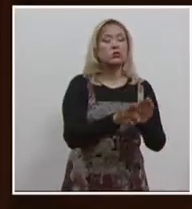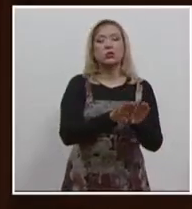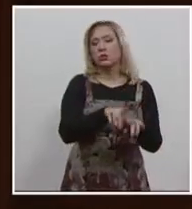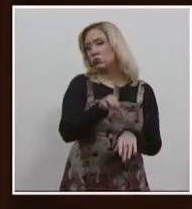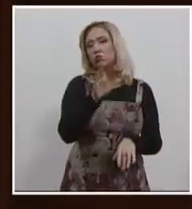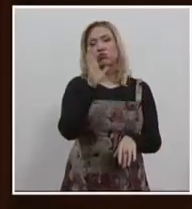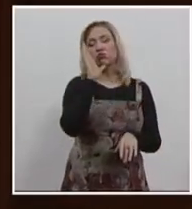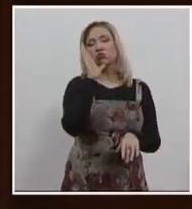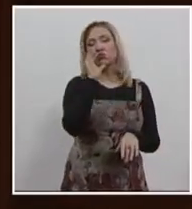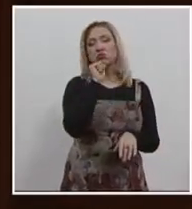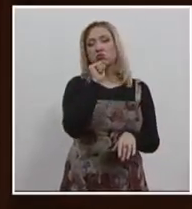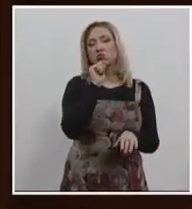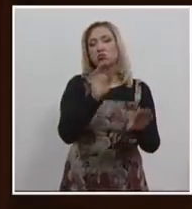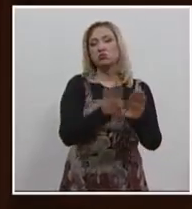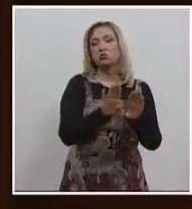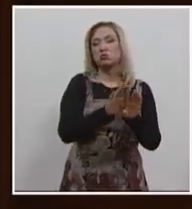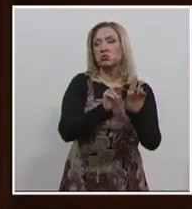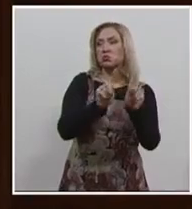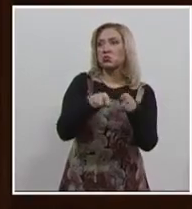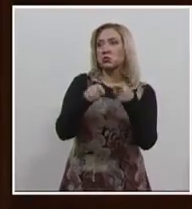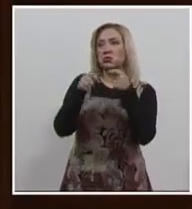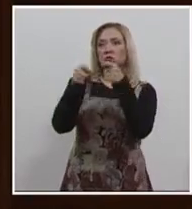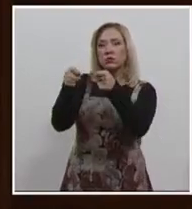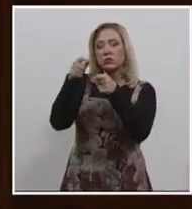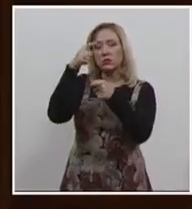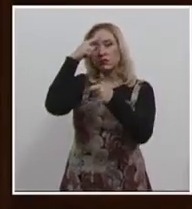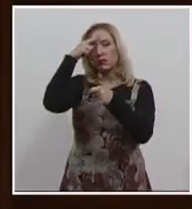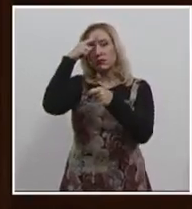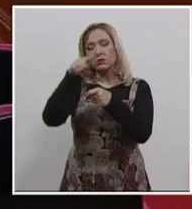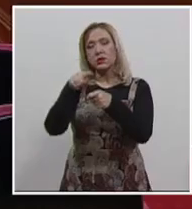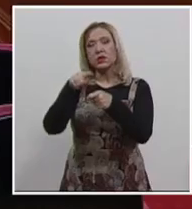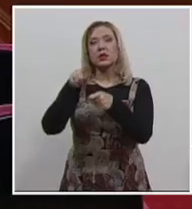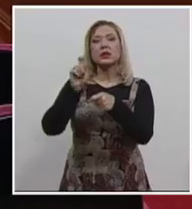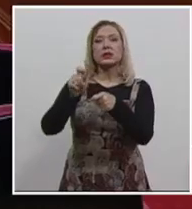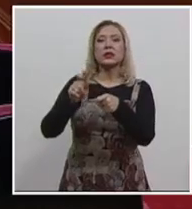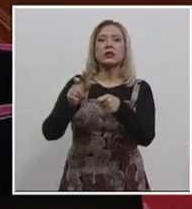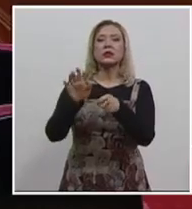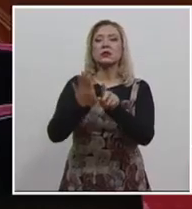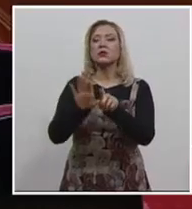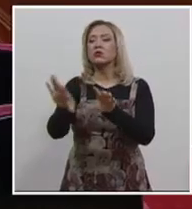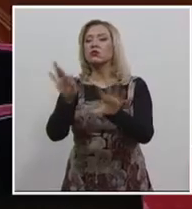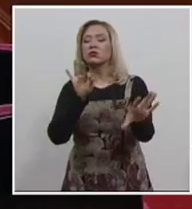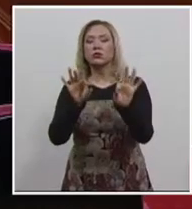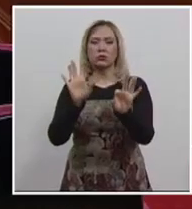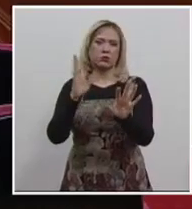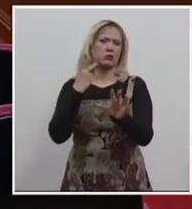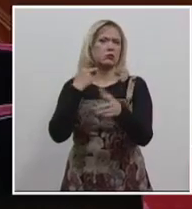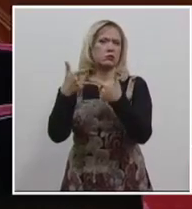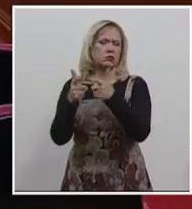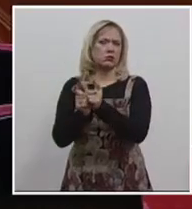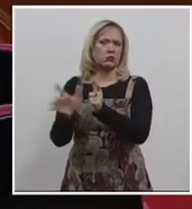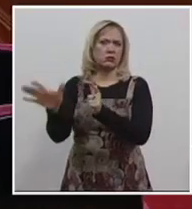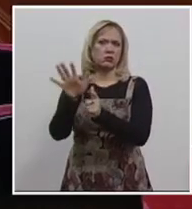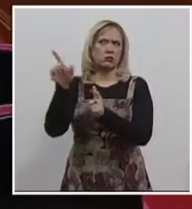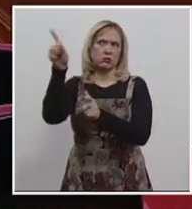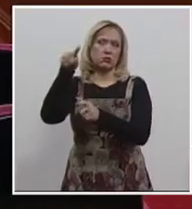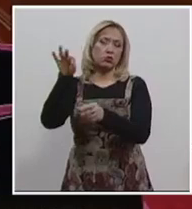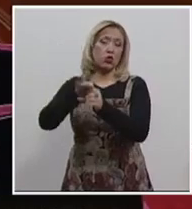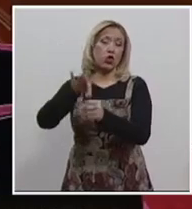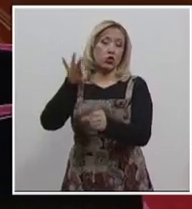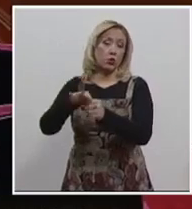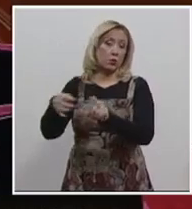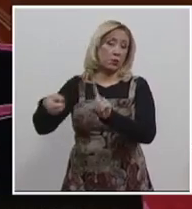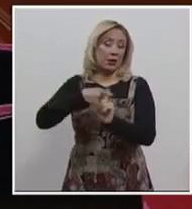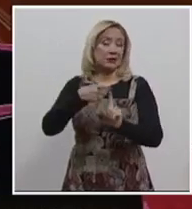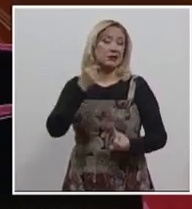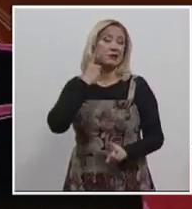su existencia política, siempre que esa supresión sea aprobada por las 2/3 partes de los miembros del Congreso. Es de esta forma